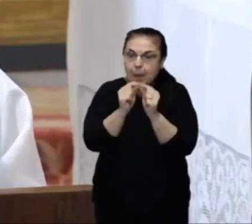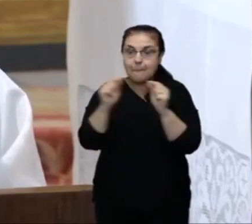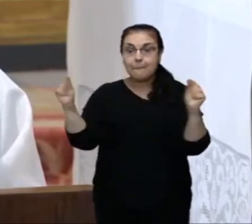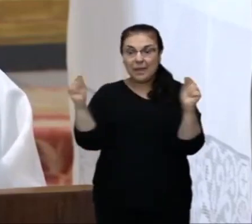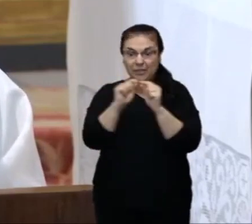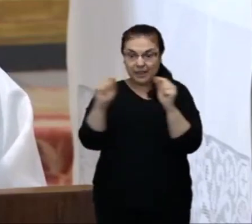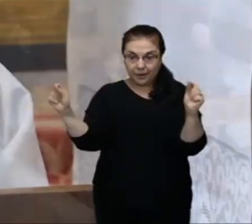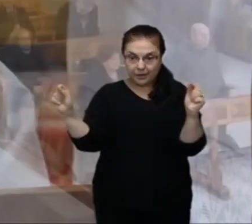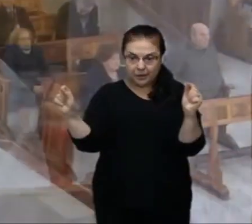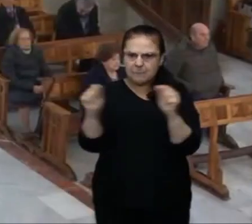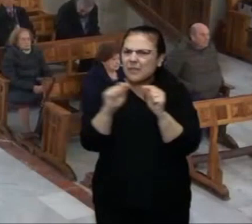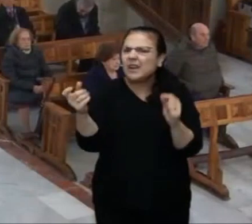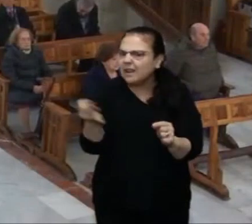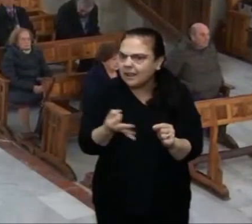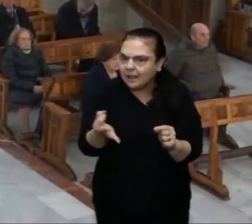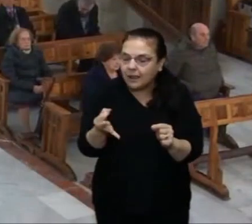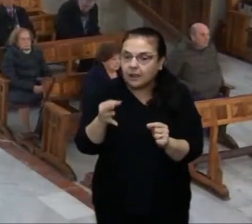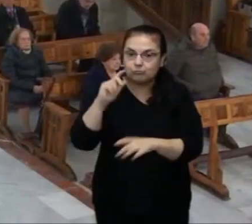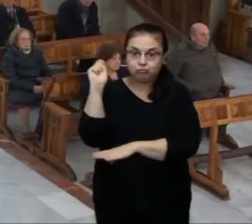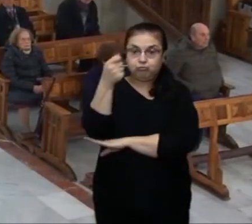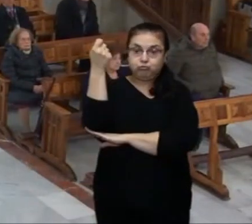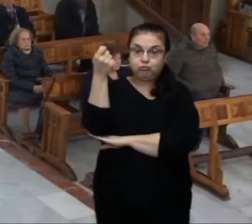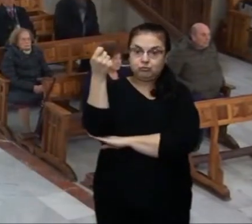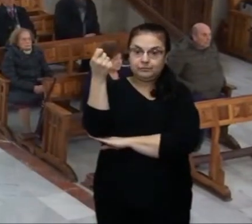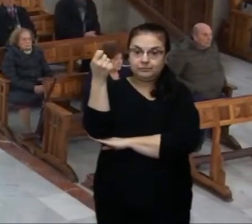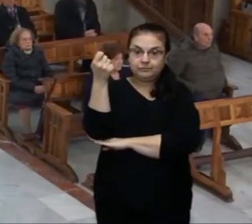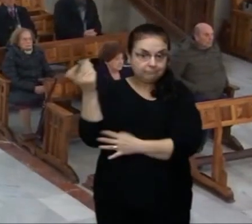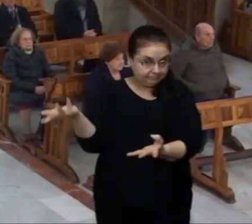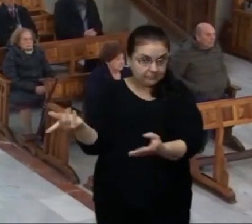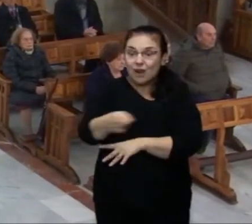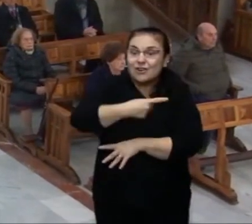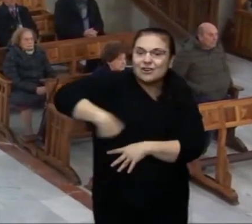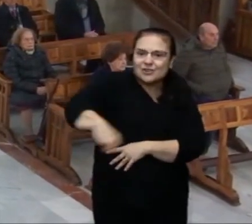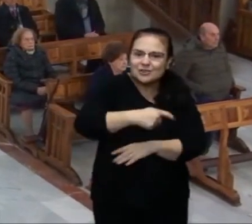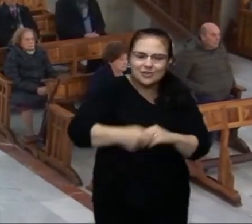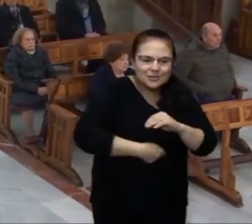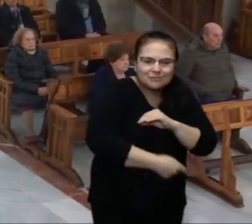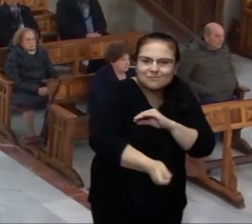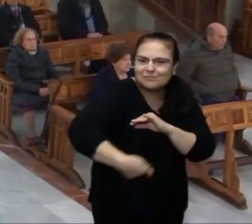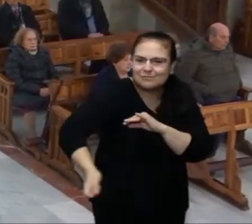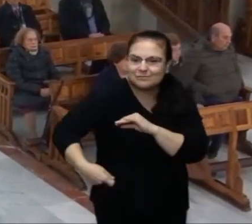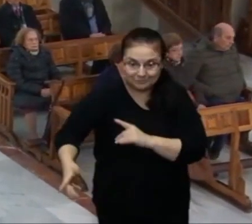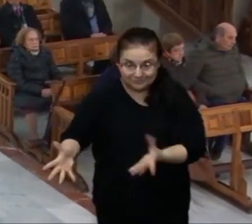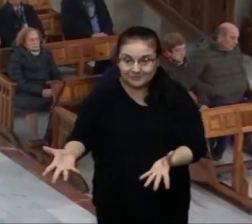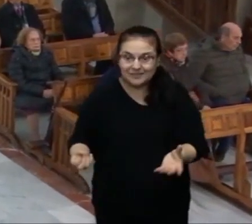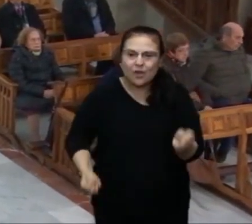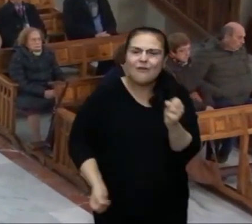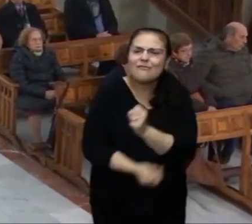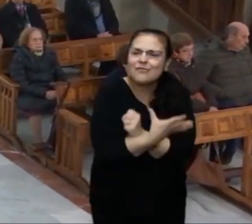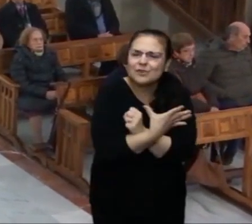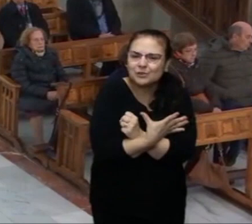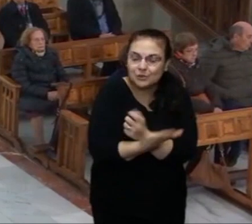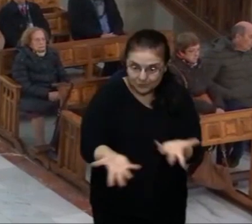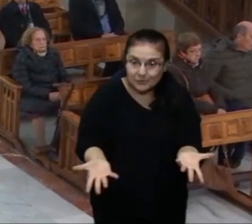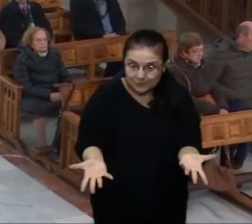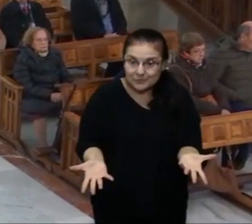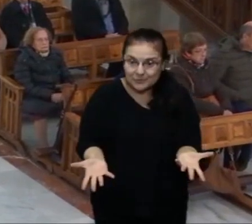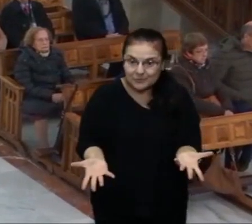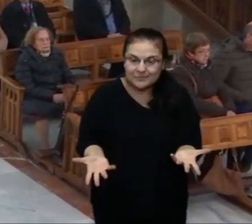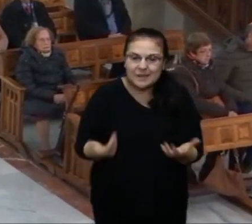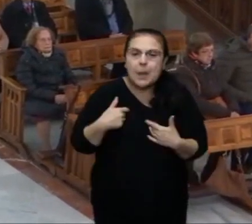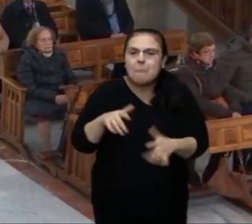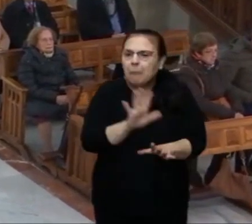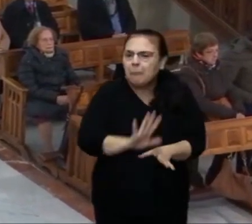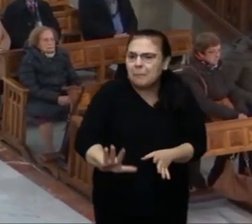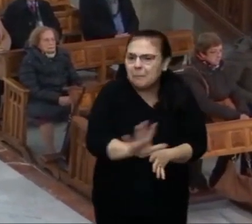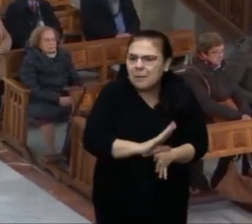el éxito. A nosotros nos corresponde sembrar, y Dios ve los frutos de nuestras fatigas. Y si alguna vez nos pareciera que nuestros esfuerzos